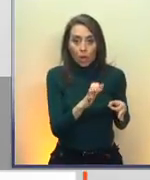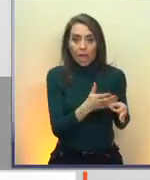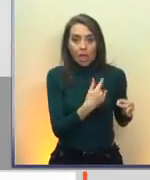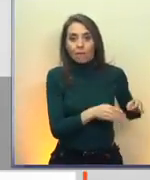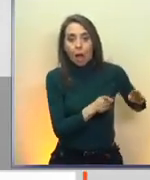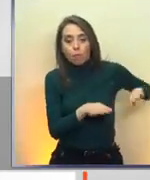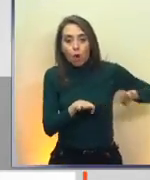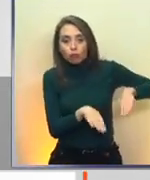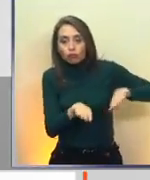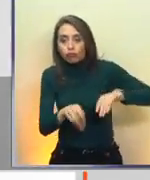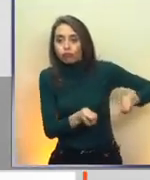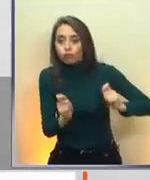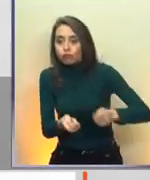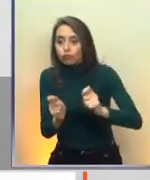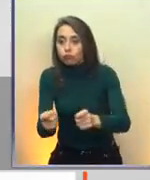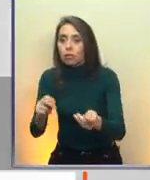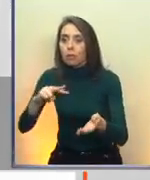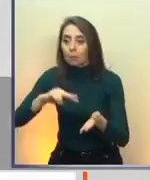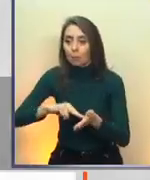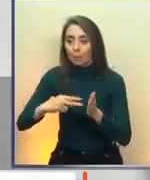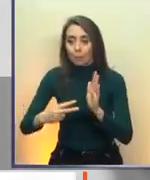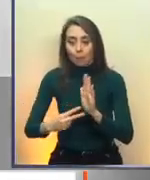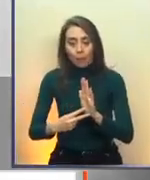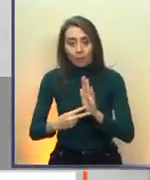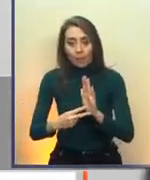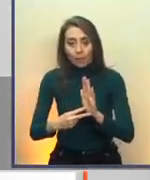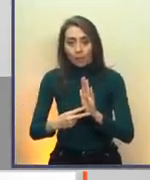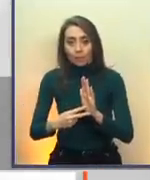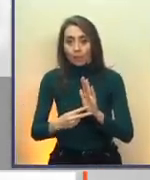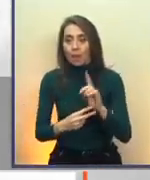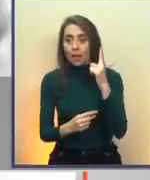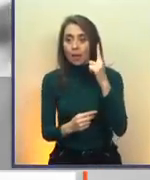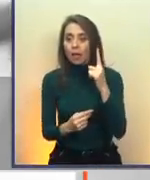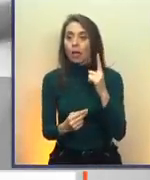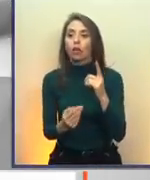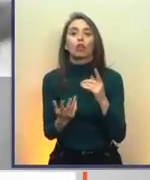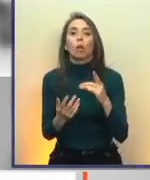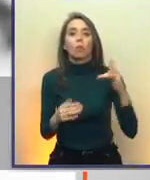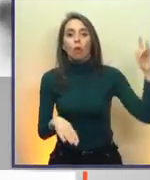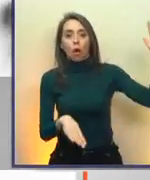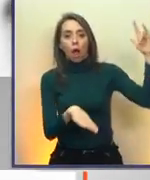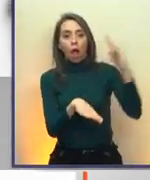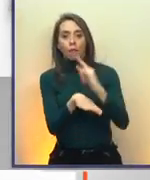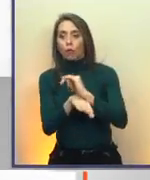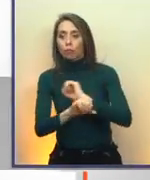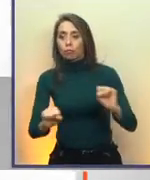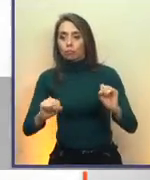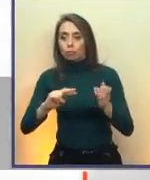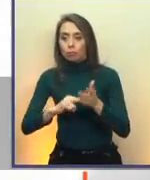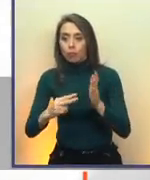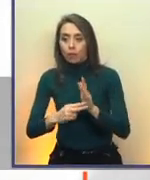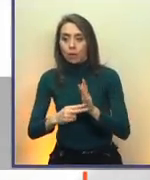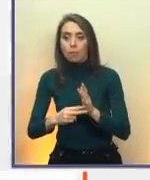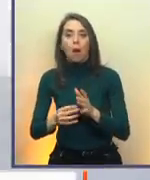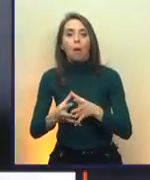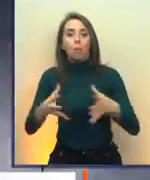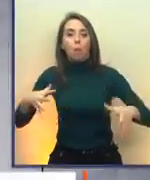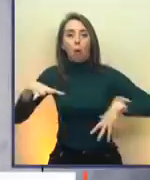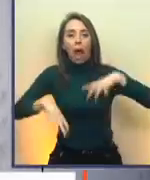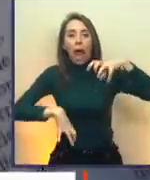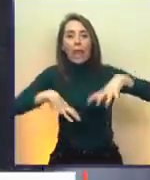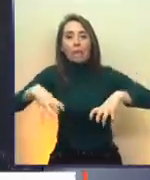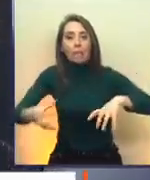Di fatto il problema che è venuto prima di tutto è il trasporto aereo di questo grosso gruppo di animali.